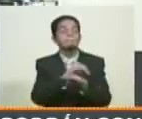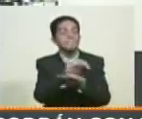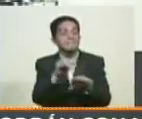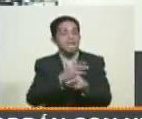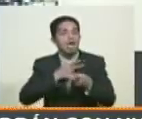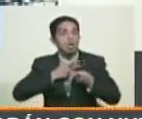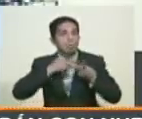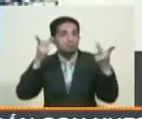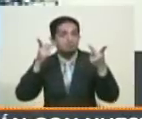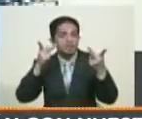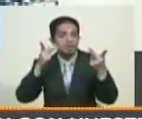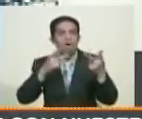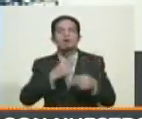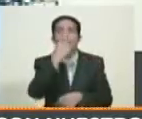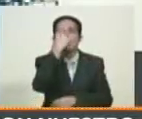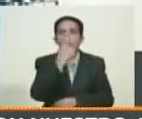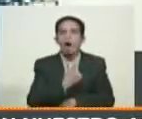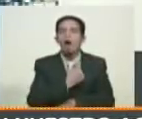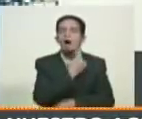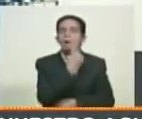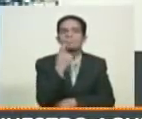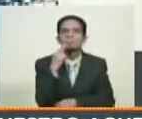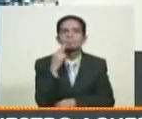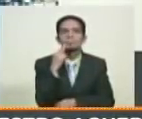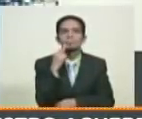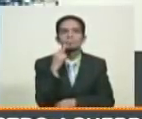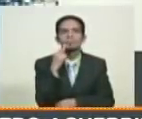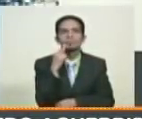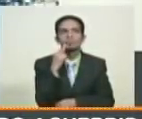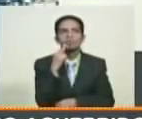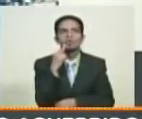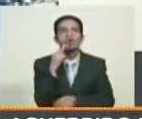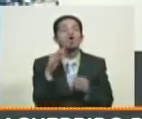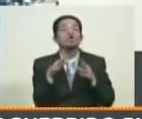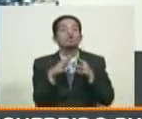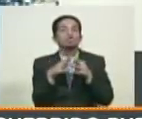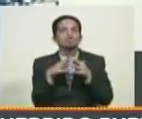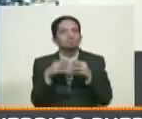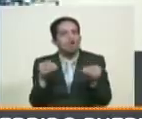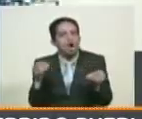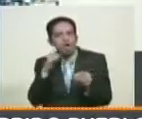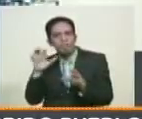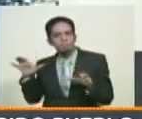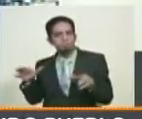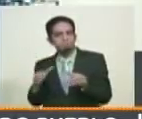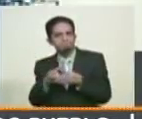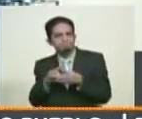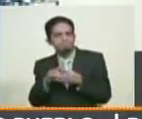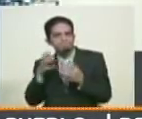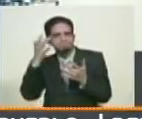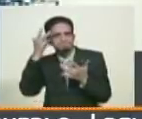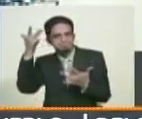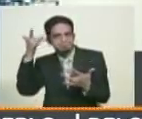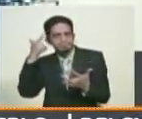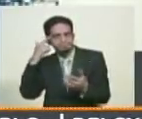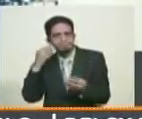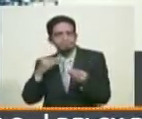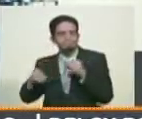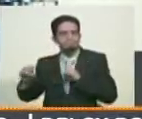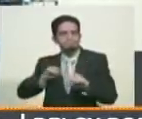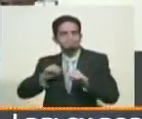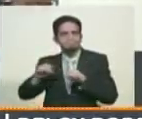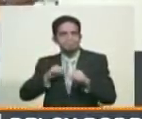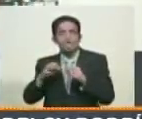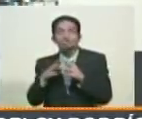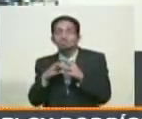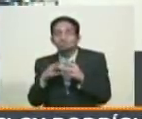Público compromete toda su experticia, todo su prestigio, todo lo que